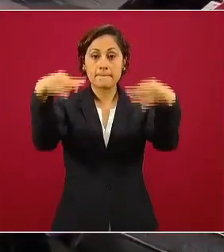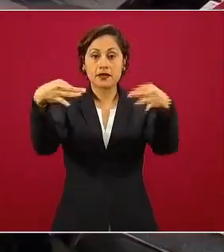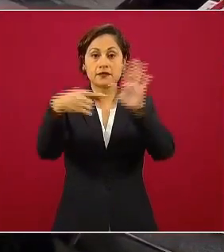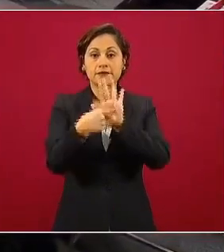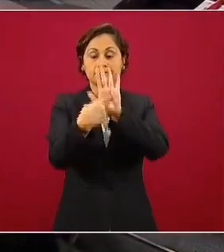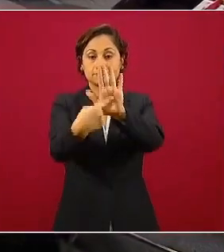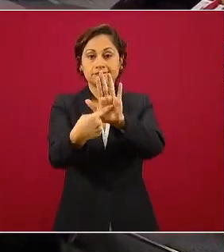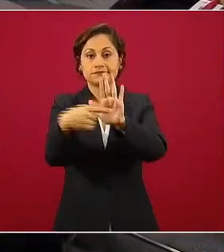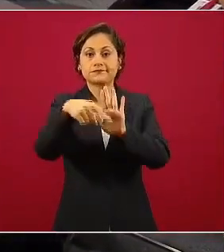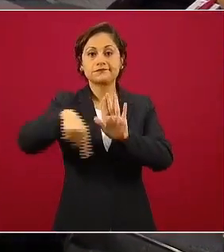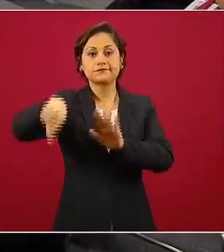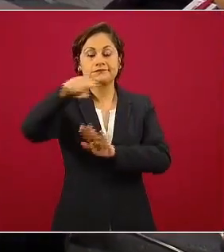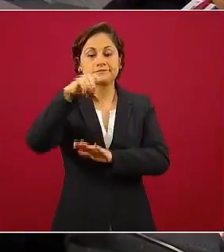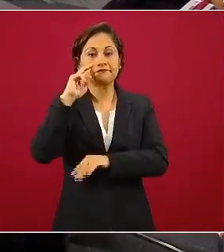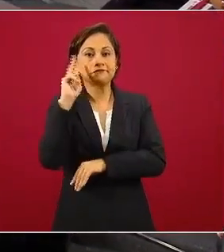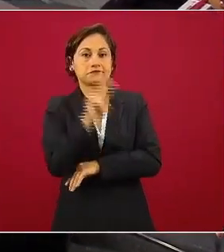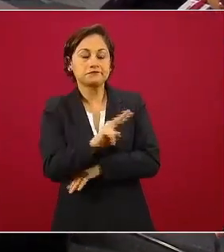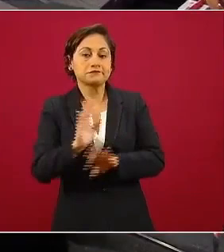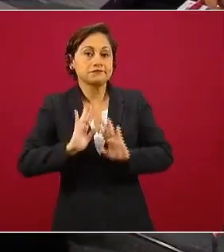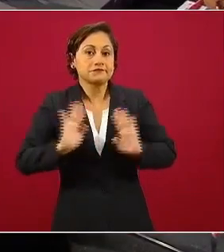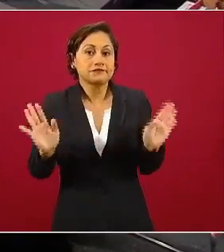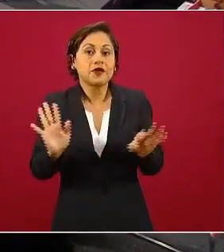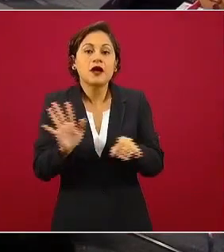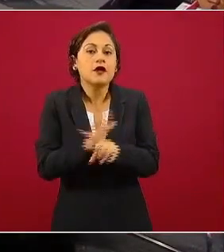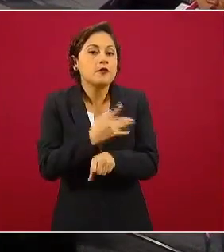porque me lo entregan